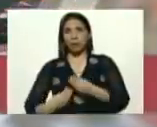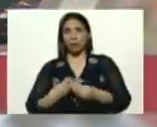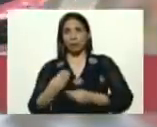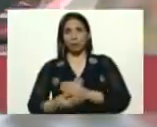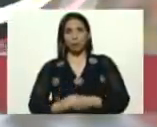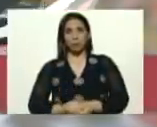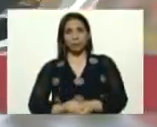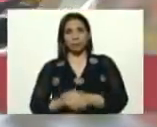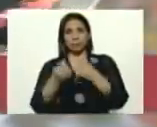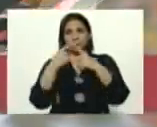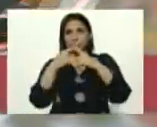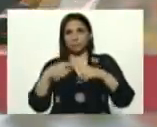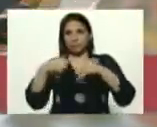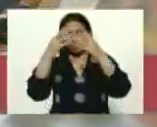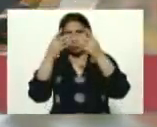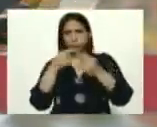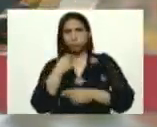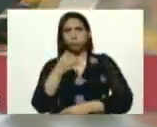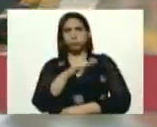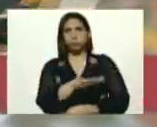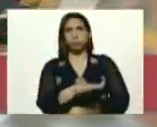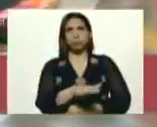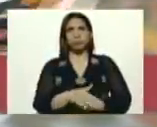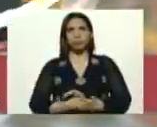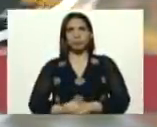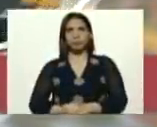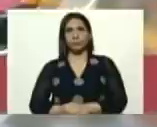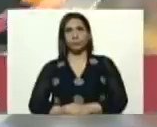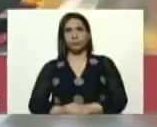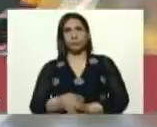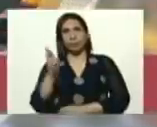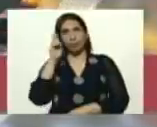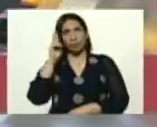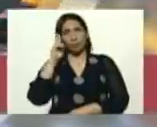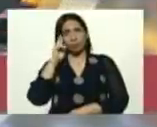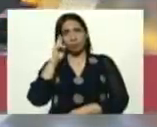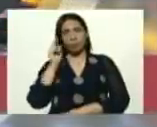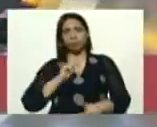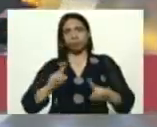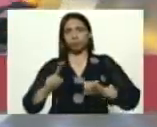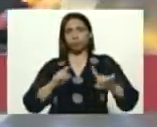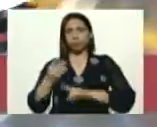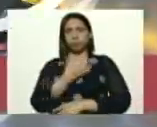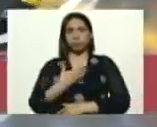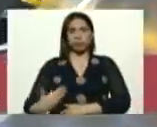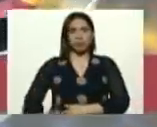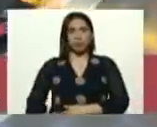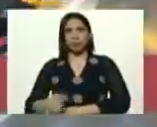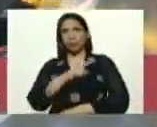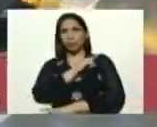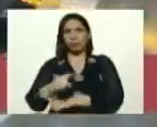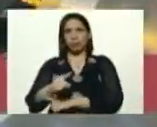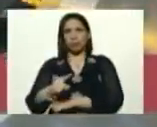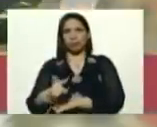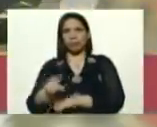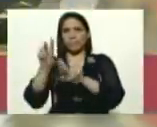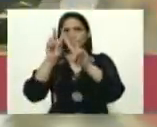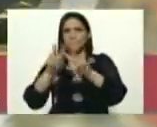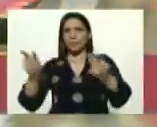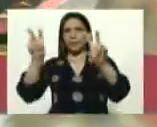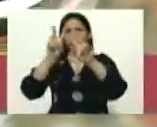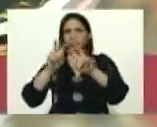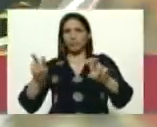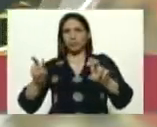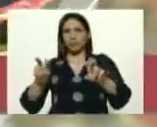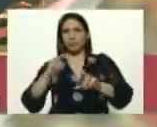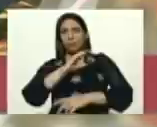una cifra de fallecidos. Razón que motivó a que el presidente ordenara una investigación